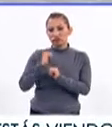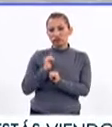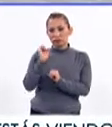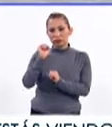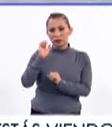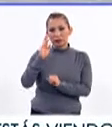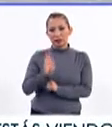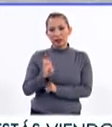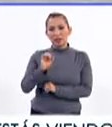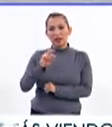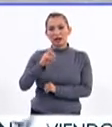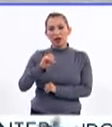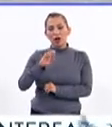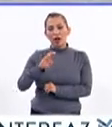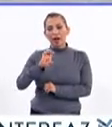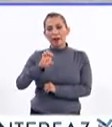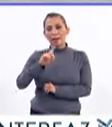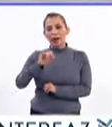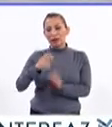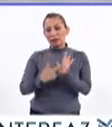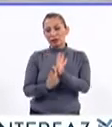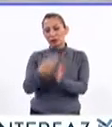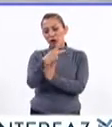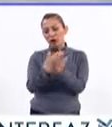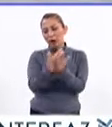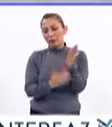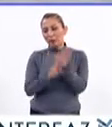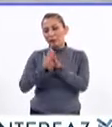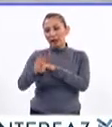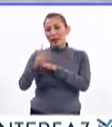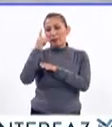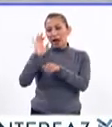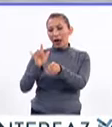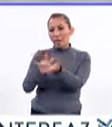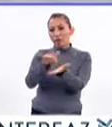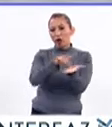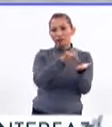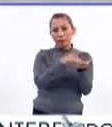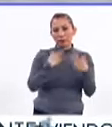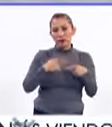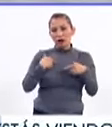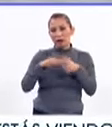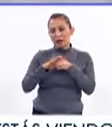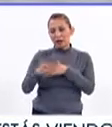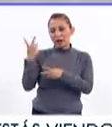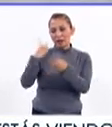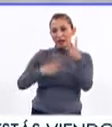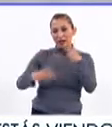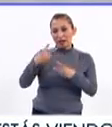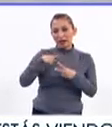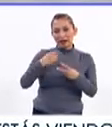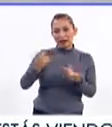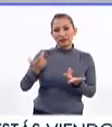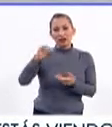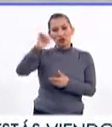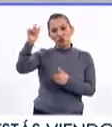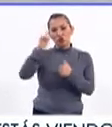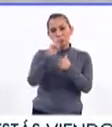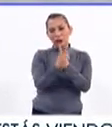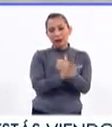canciller Marcelo Ebrard presentaron el programa de migración para apoyar a los migrantes o paisanos que están en el